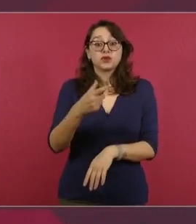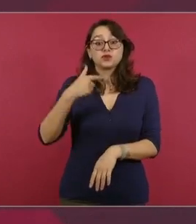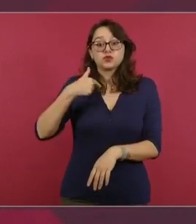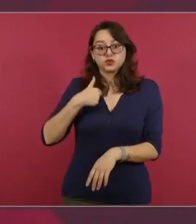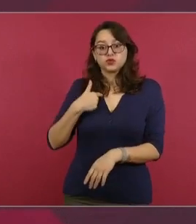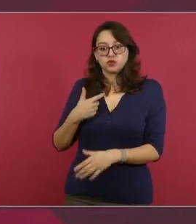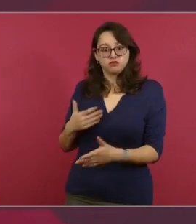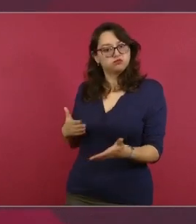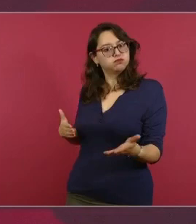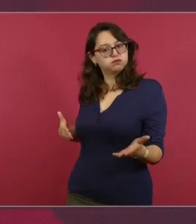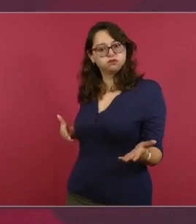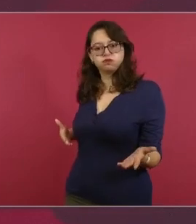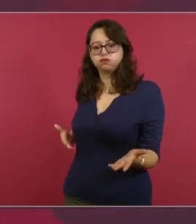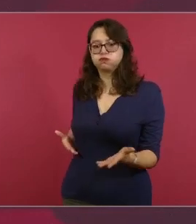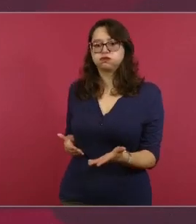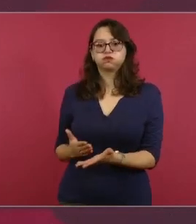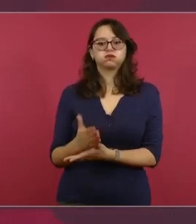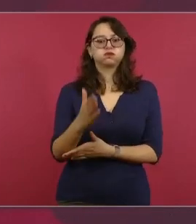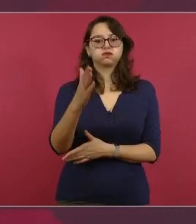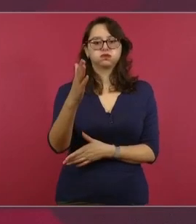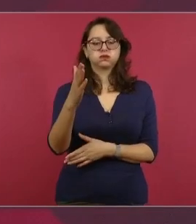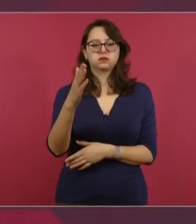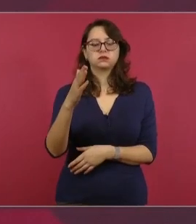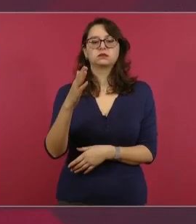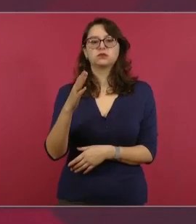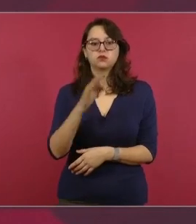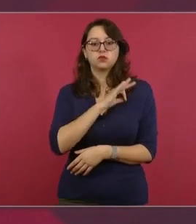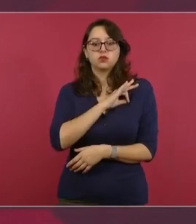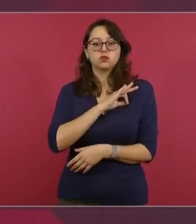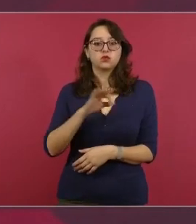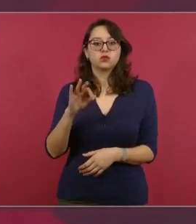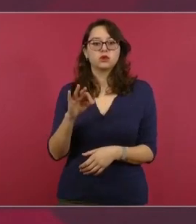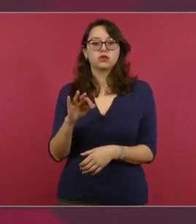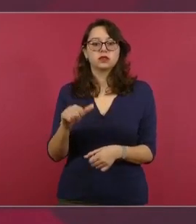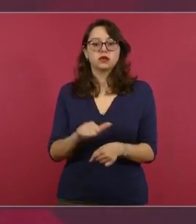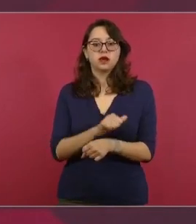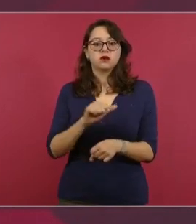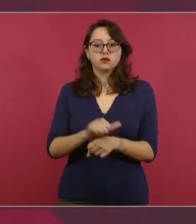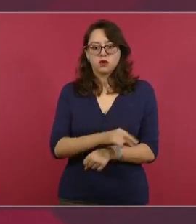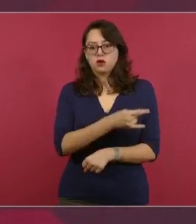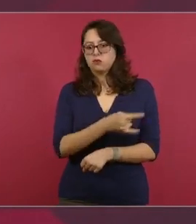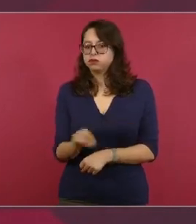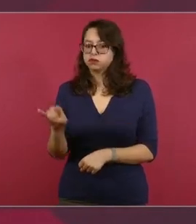hasta la Diana, hasta el centro, hasta la base